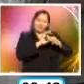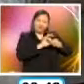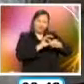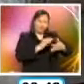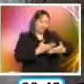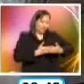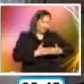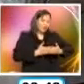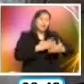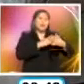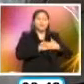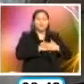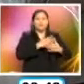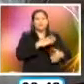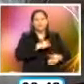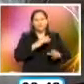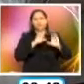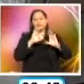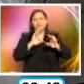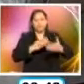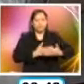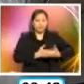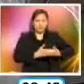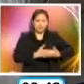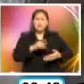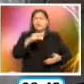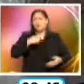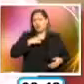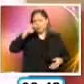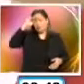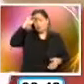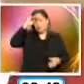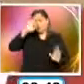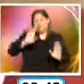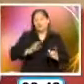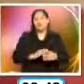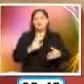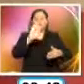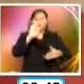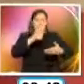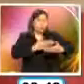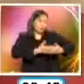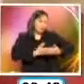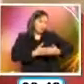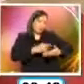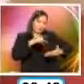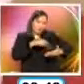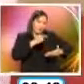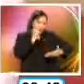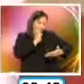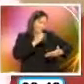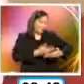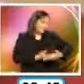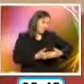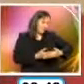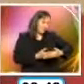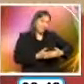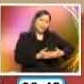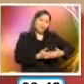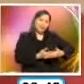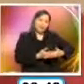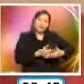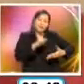de amor, de afecto y de cuidado, ¿no? Oye, uno podría pensar que el bebé, que bueno, es una criatura, ¿no?, que acaba de nacer, no